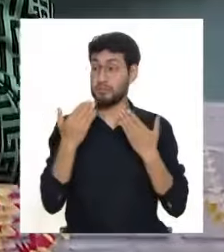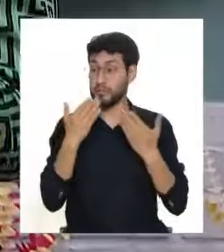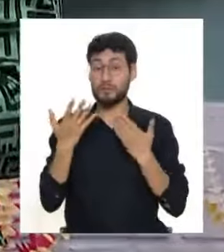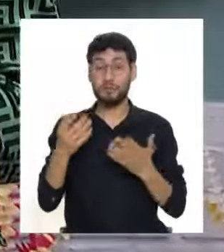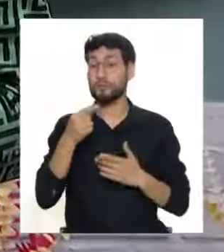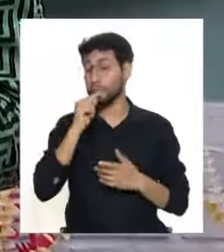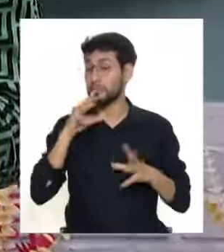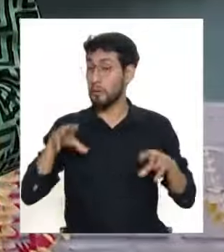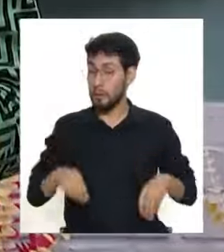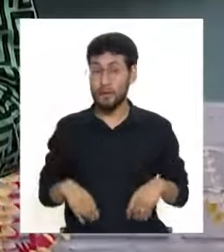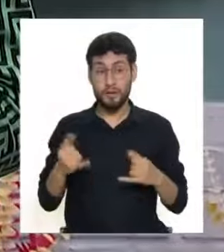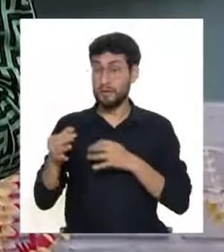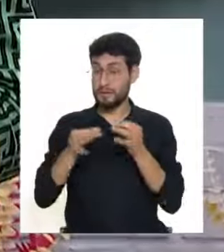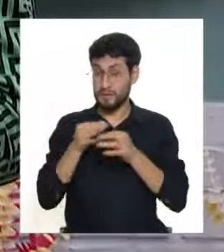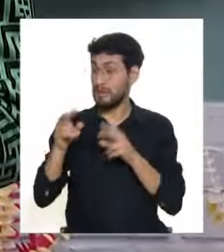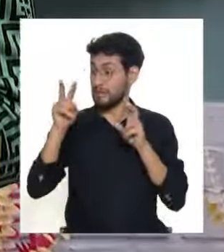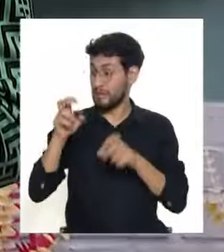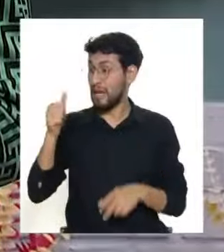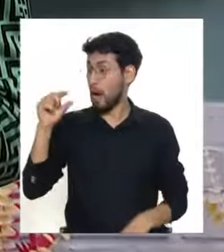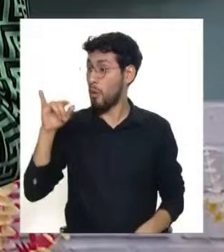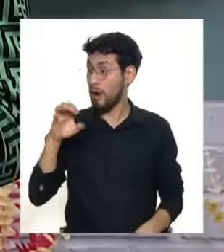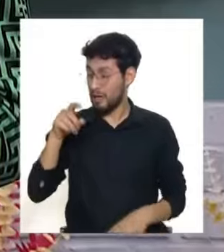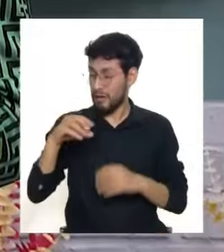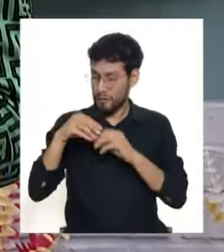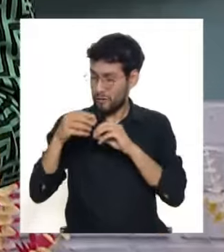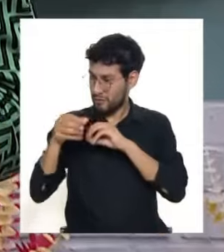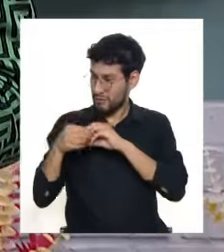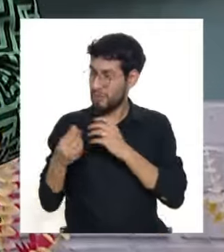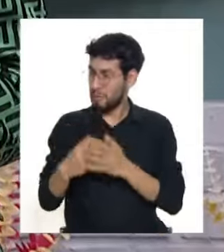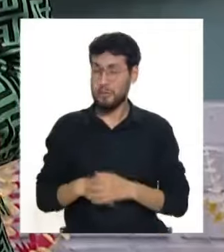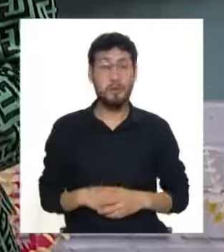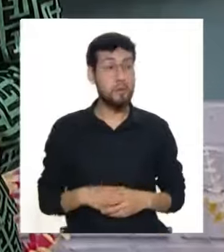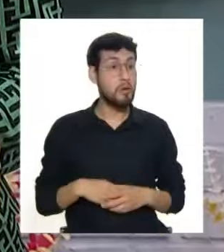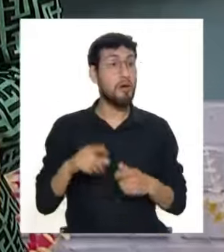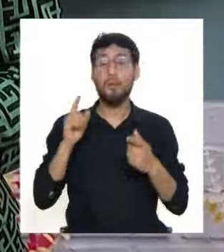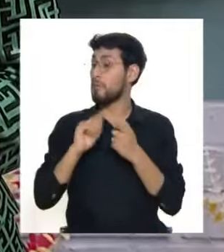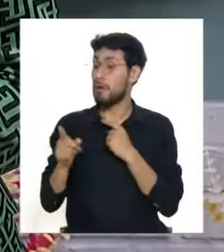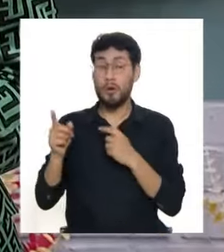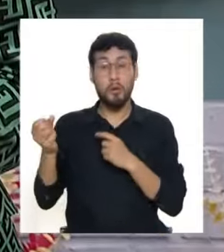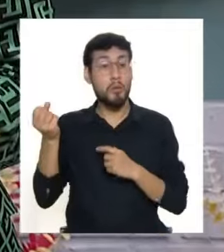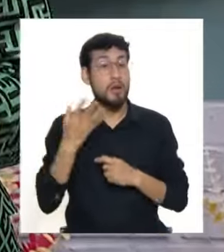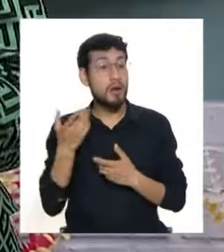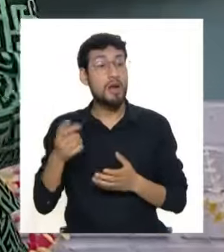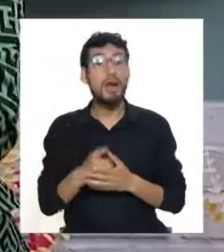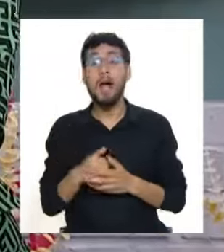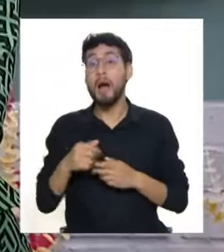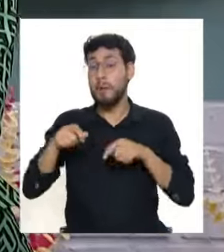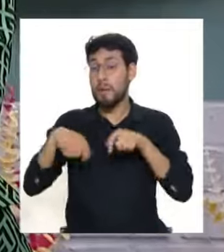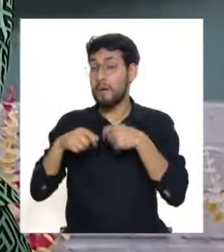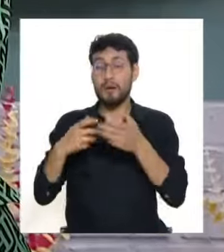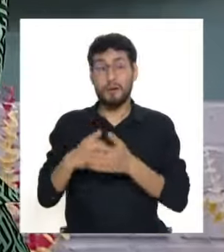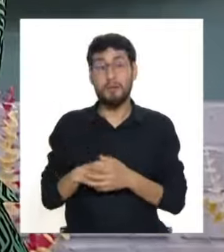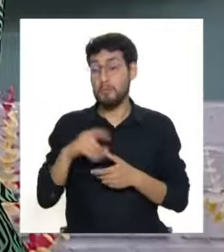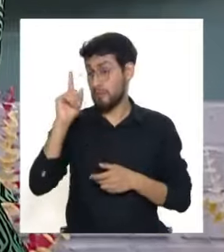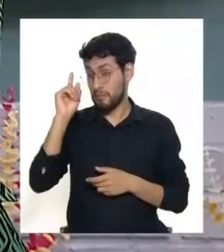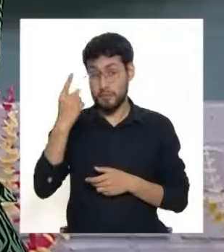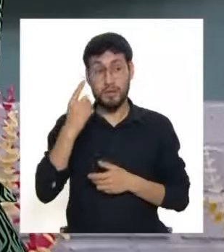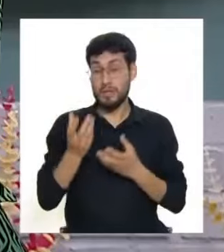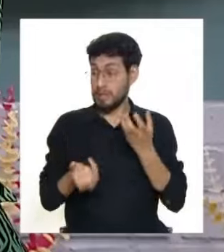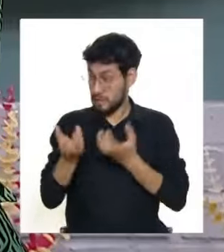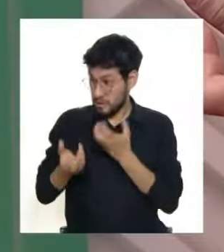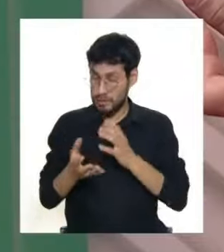la infertilidad y mencionaron el tema del aguaje. Nos dices que la preparación es primero